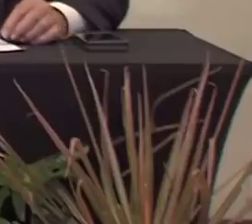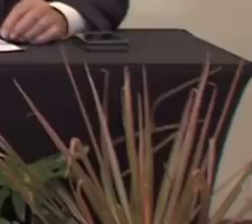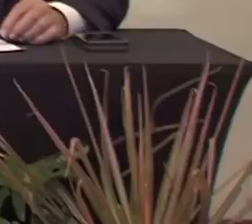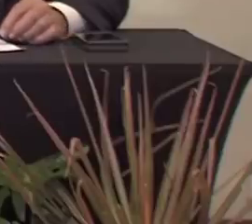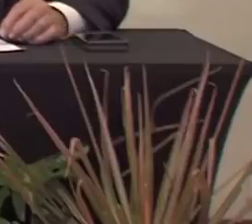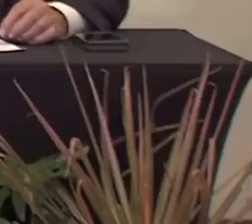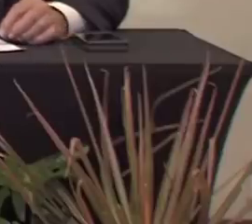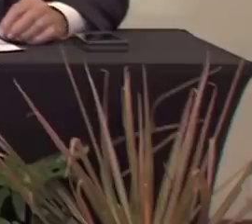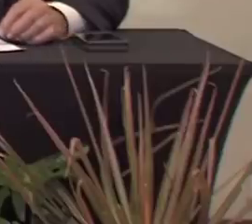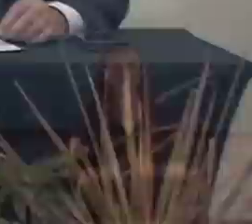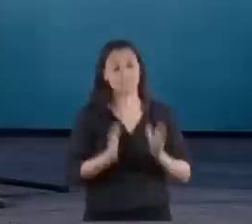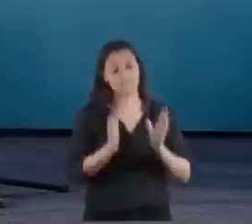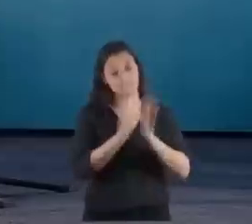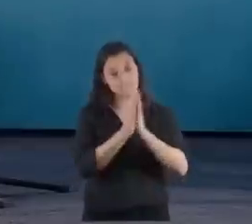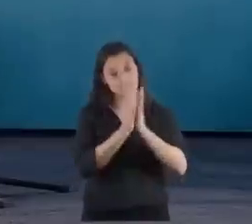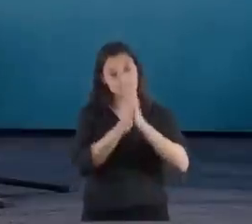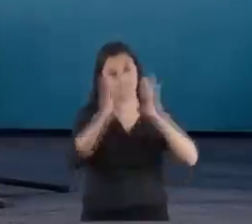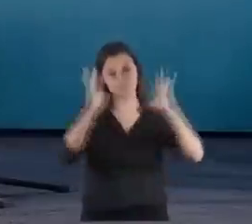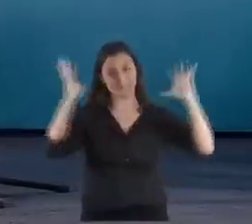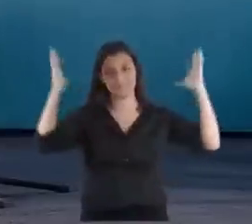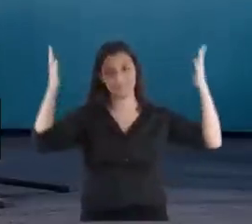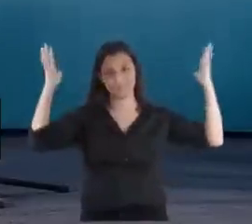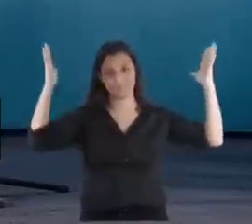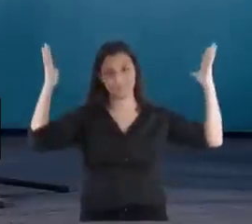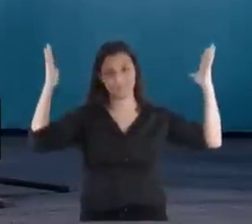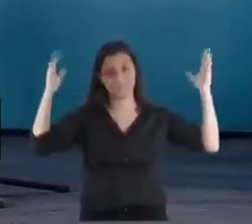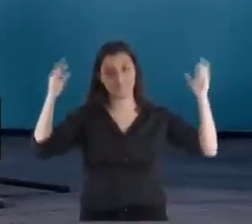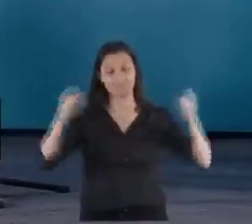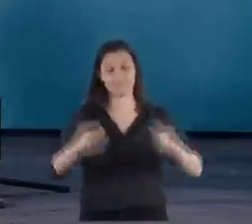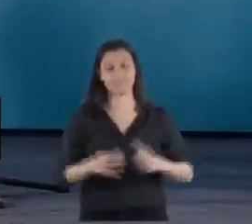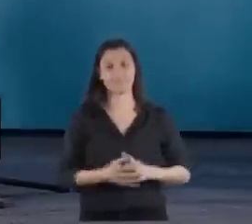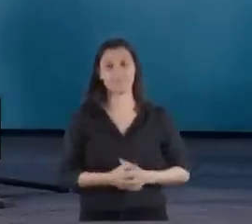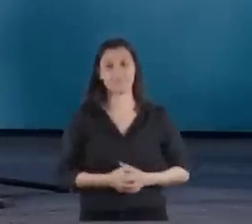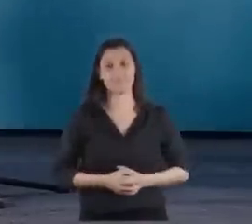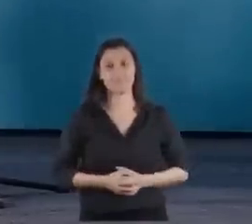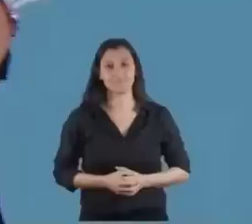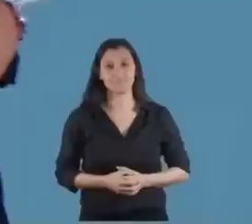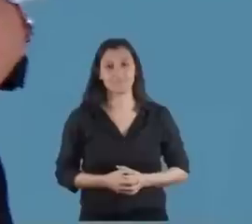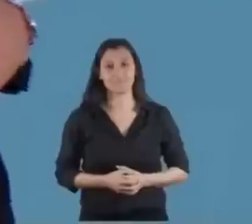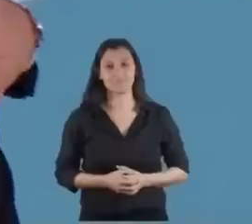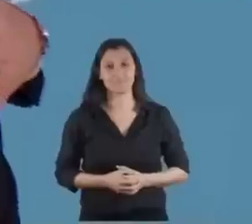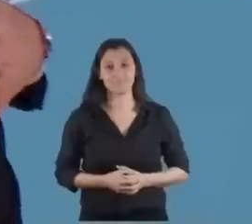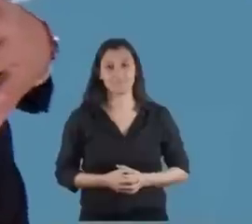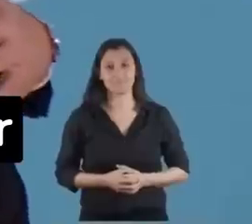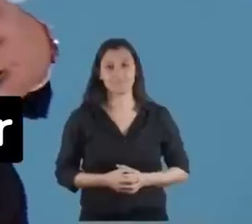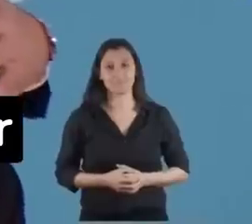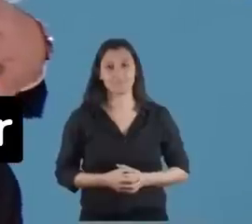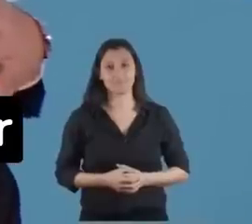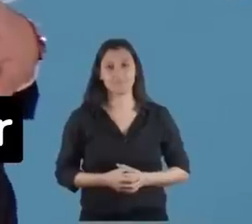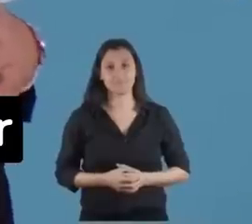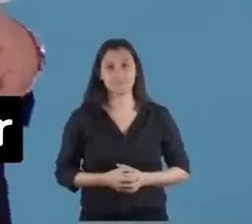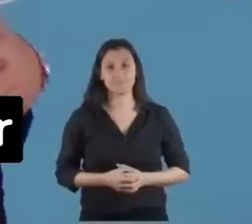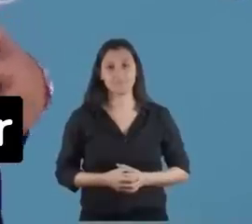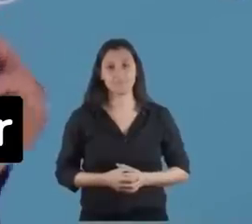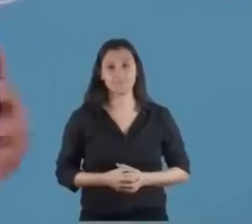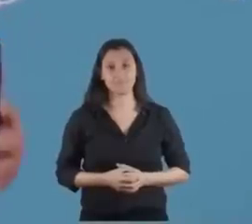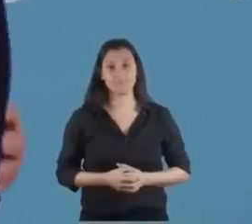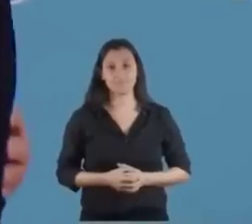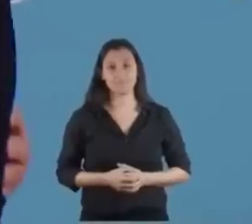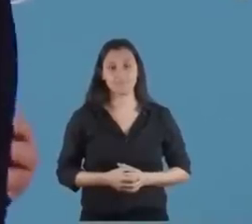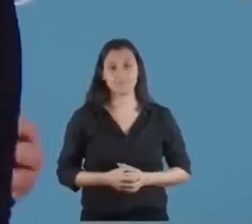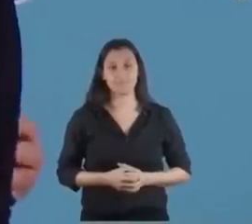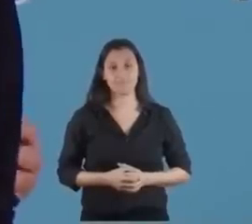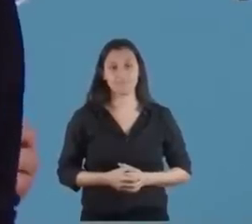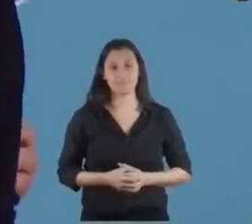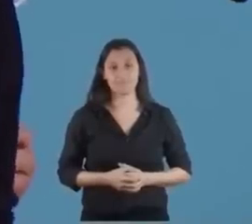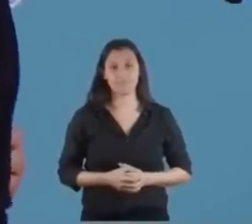agosto. De hecho, este lunes 10 de julio comenzaron a cobrar dicho bono los jubilados que perciben el haber mínimo y